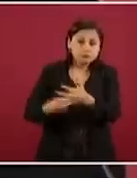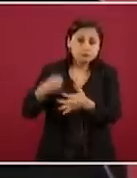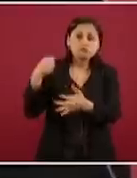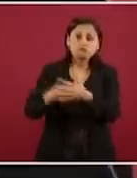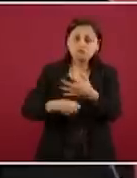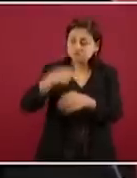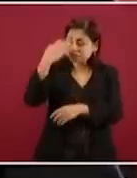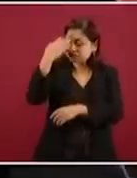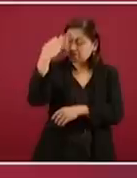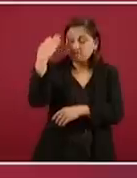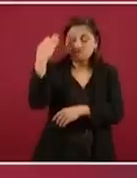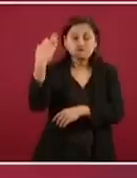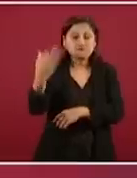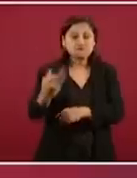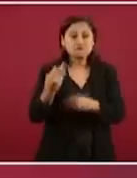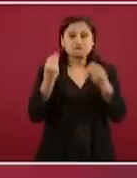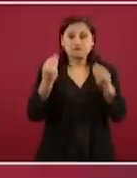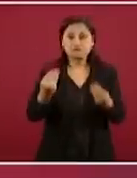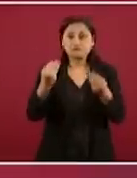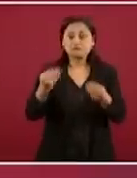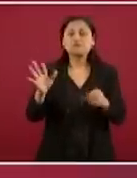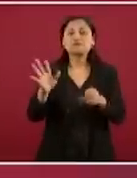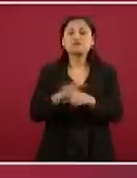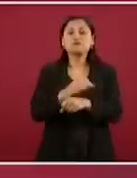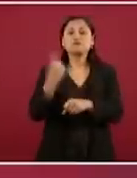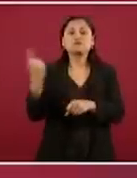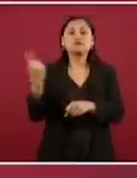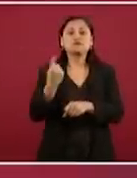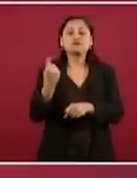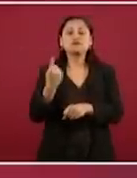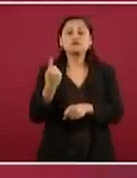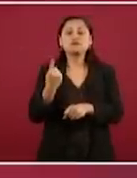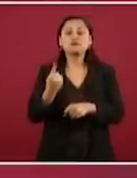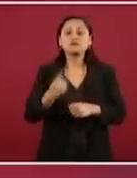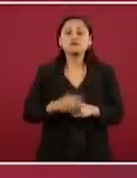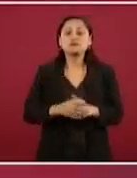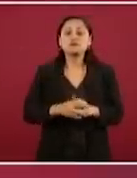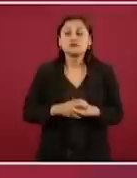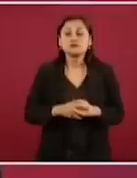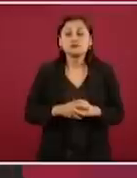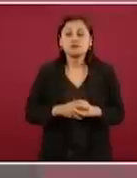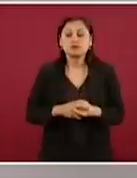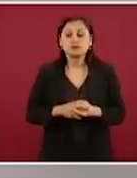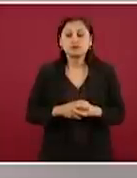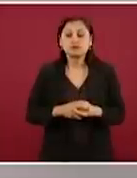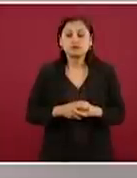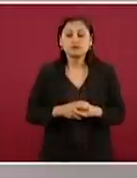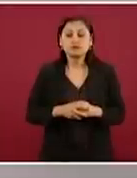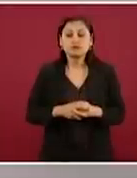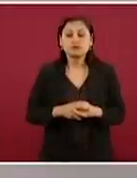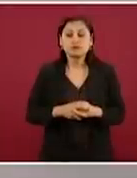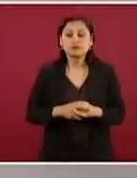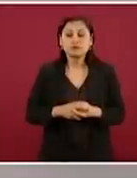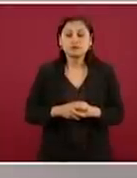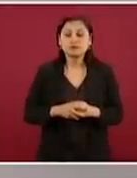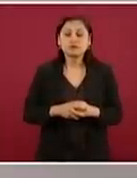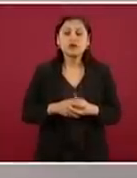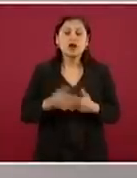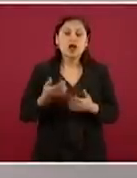una desobediencia civil por motivos de